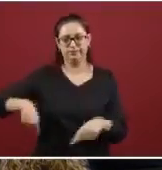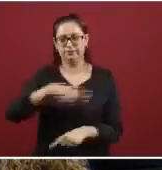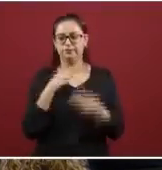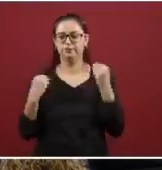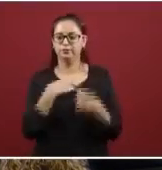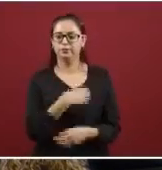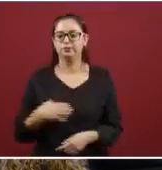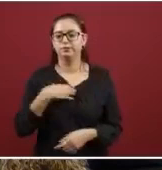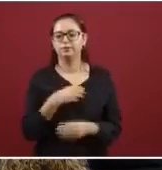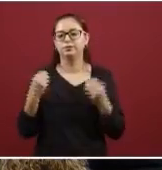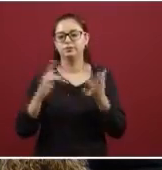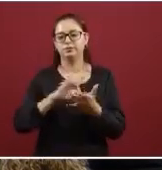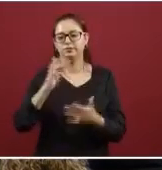señor